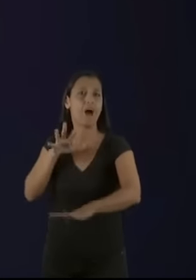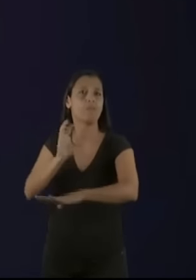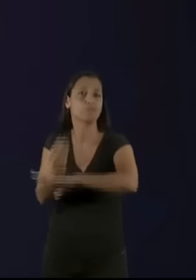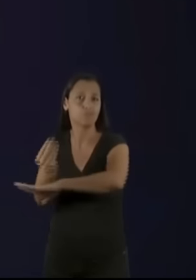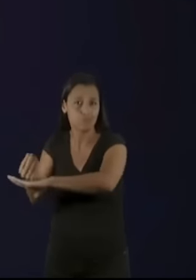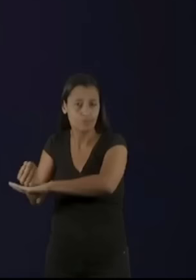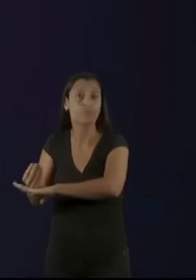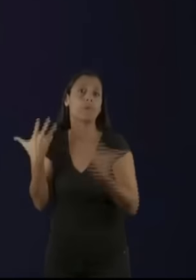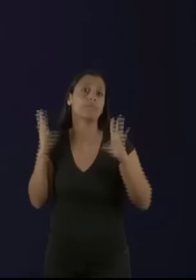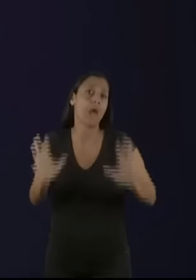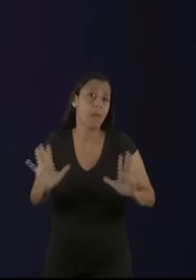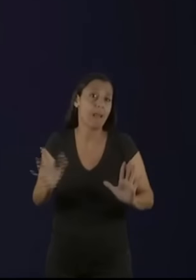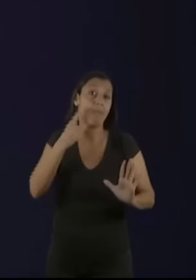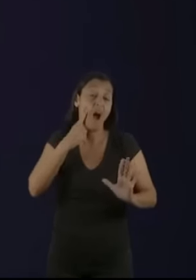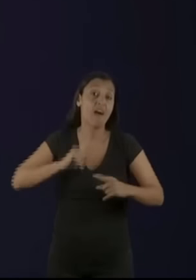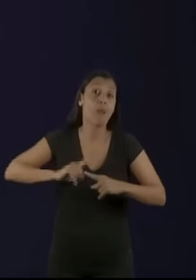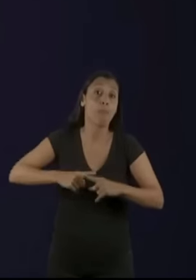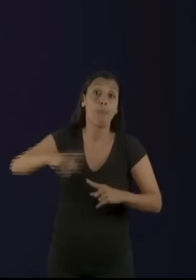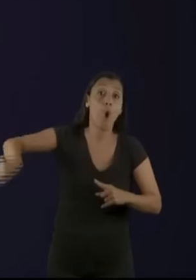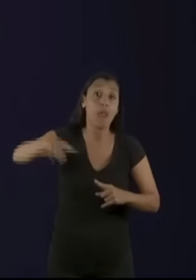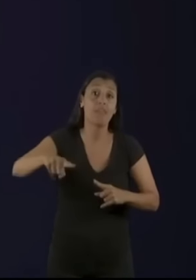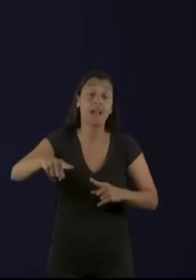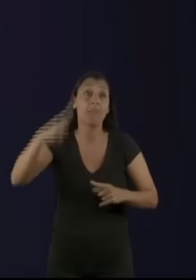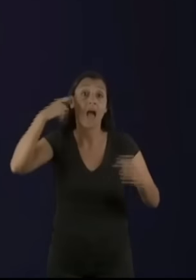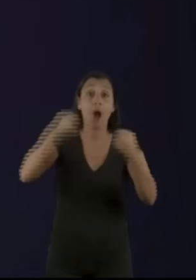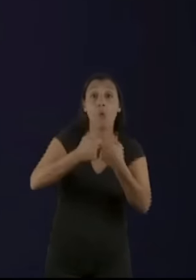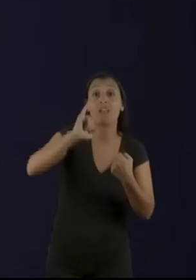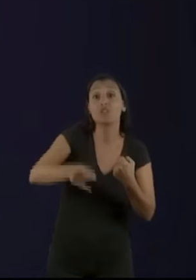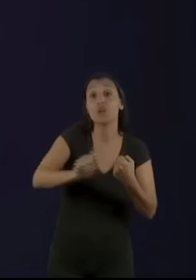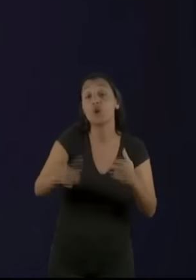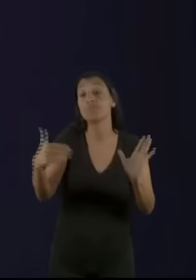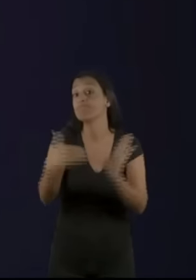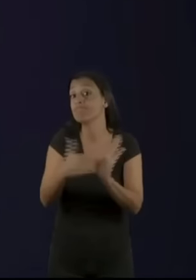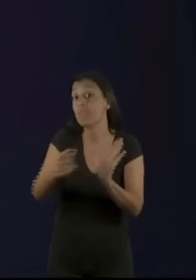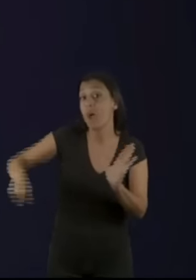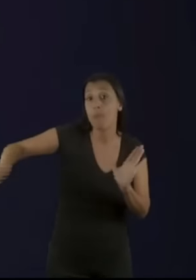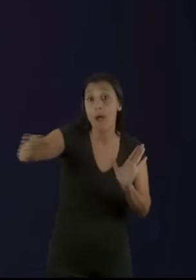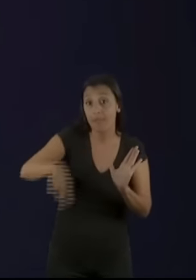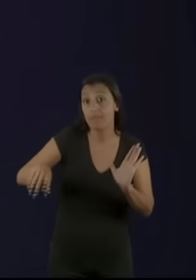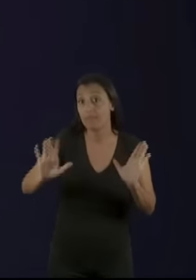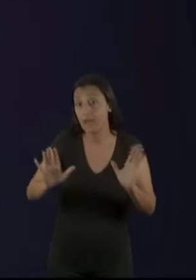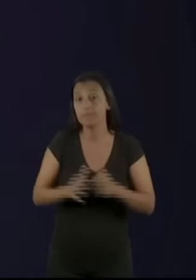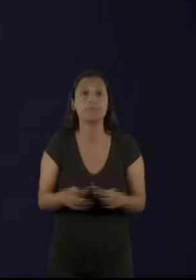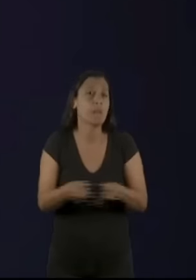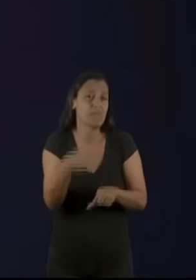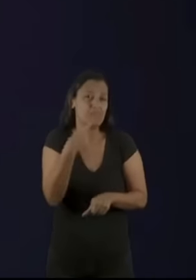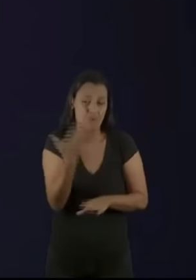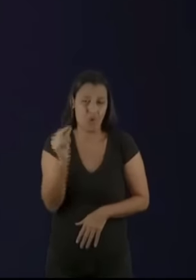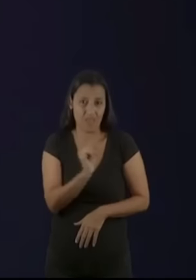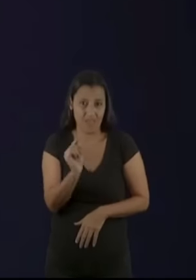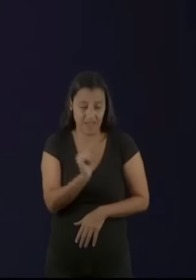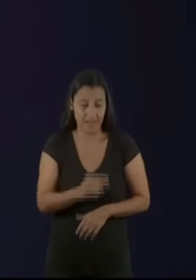esperamos Por supuesto que la política acompañe la decisión y como les dije